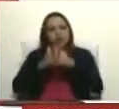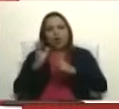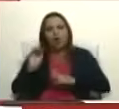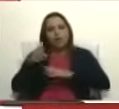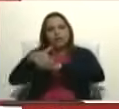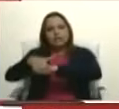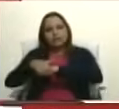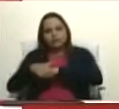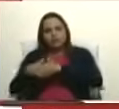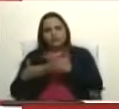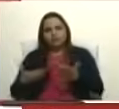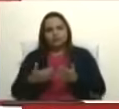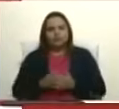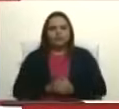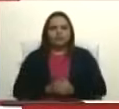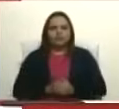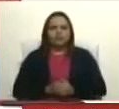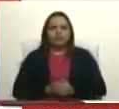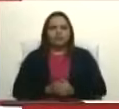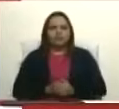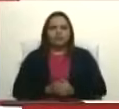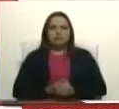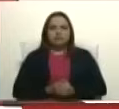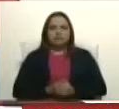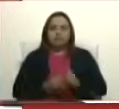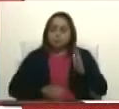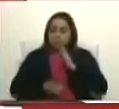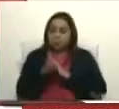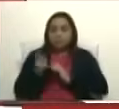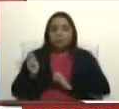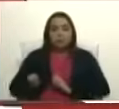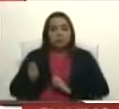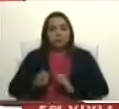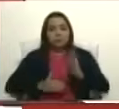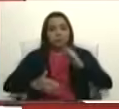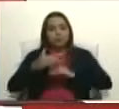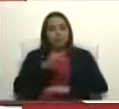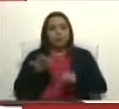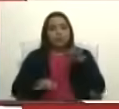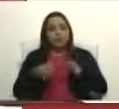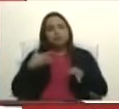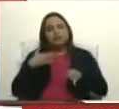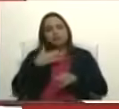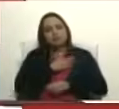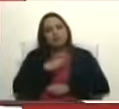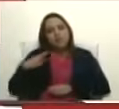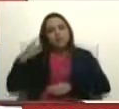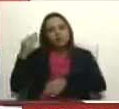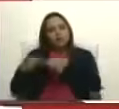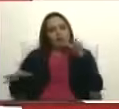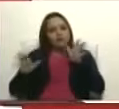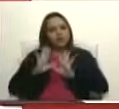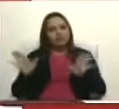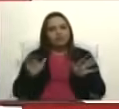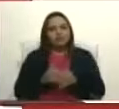Unido. El que vayan al TCJ, que tengan suerte, les deseo lo mejor. Les deseo lo